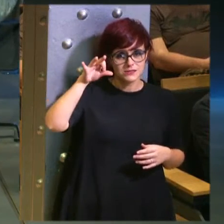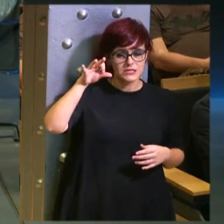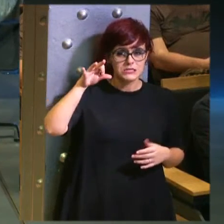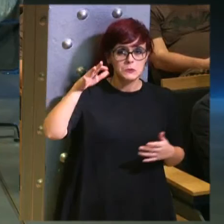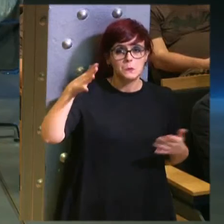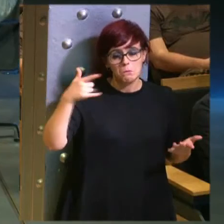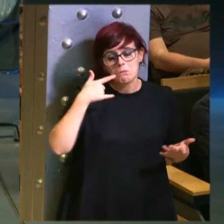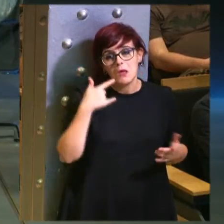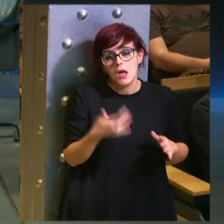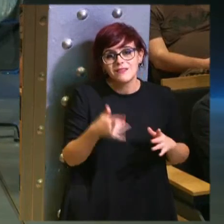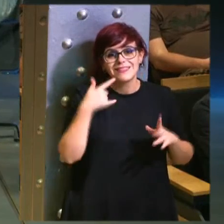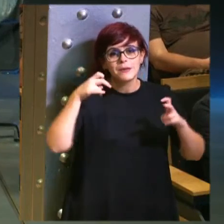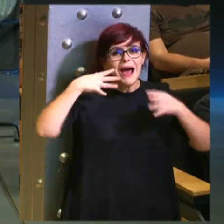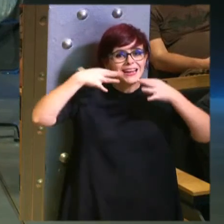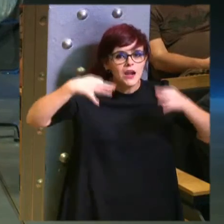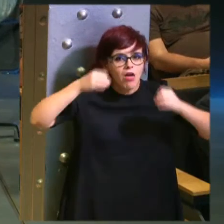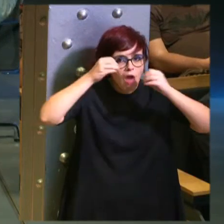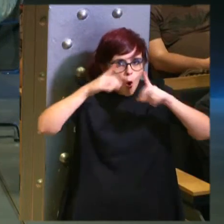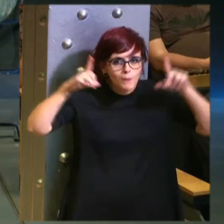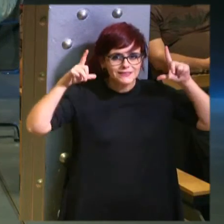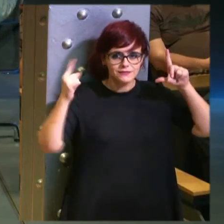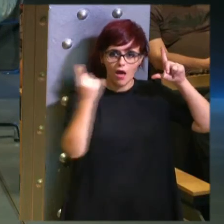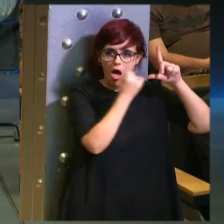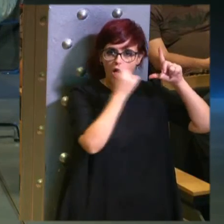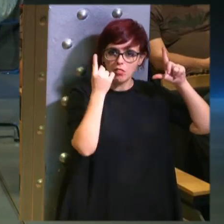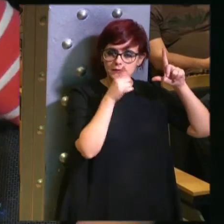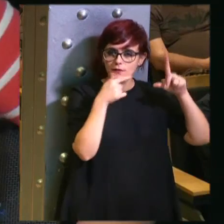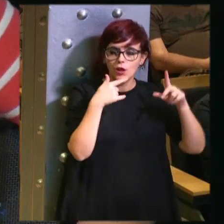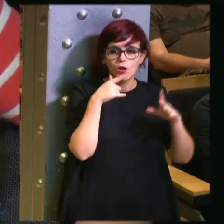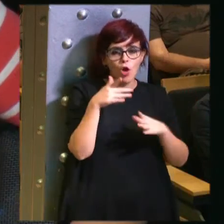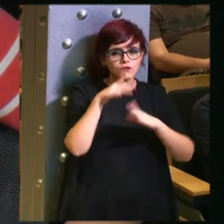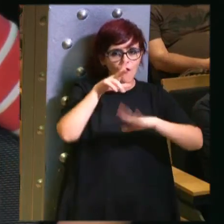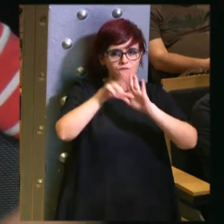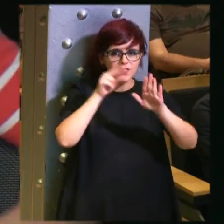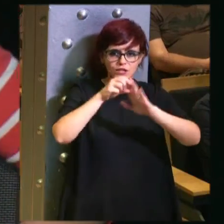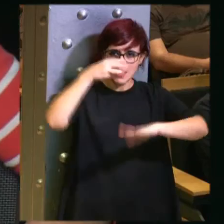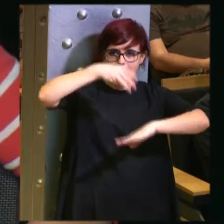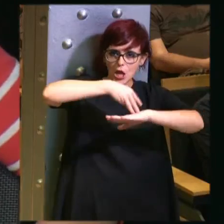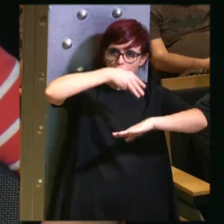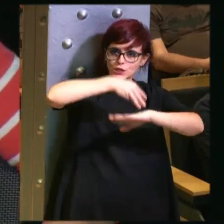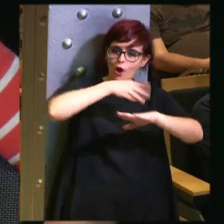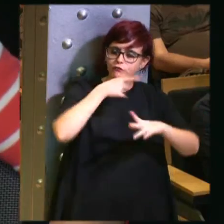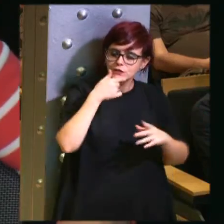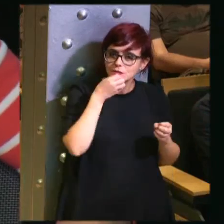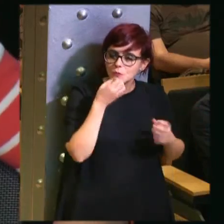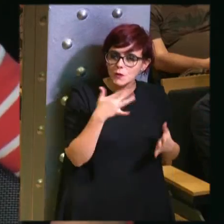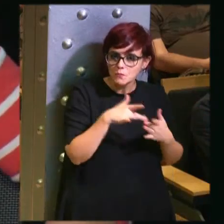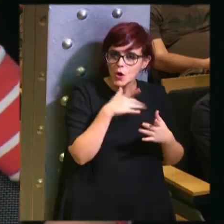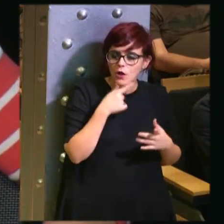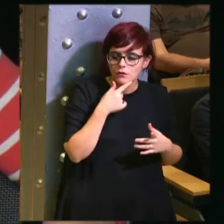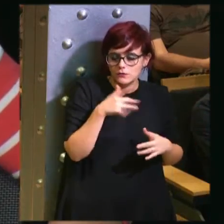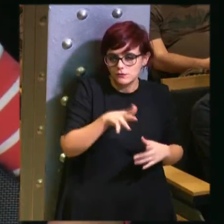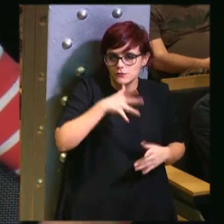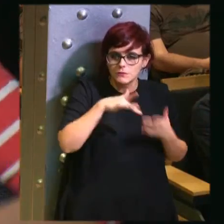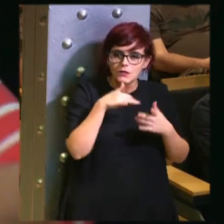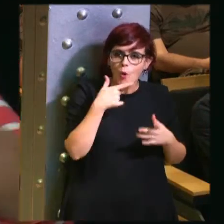pues prometen, y los vídeos de Microsoft son fascinantes. Cuando las pruebas te gustan, porque está bien y